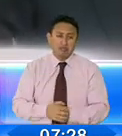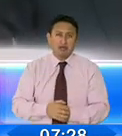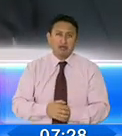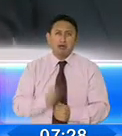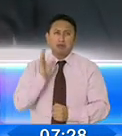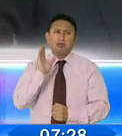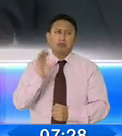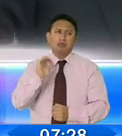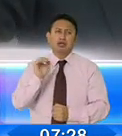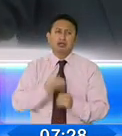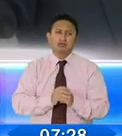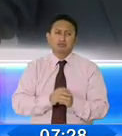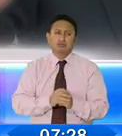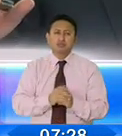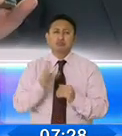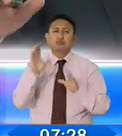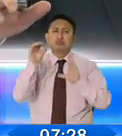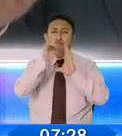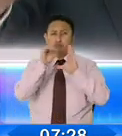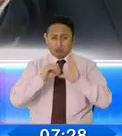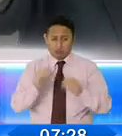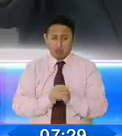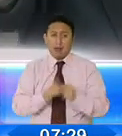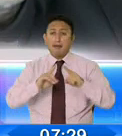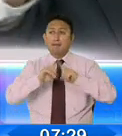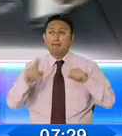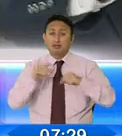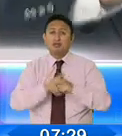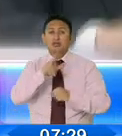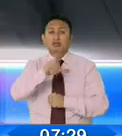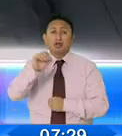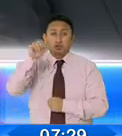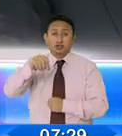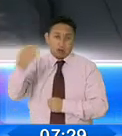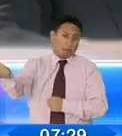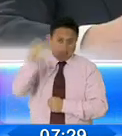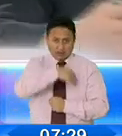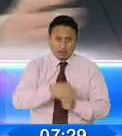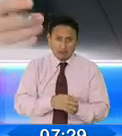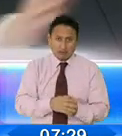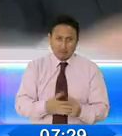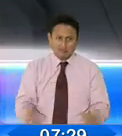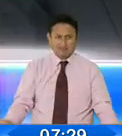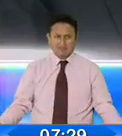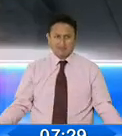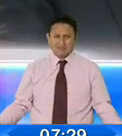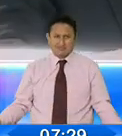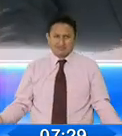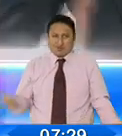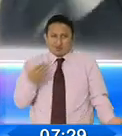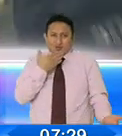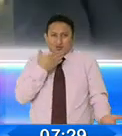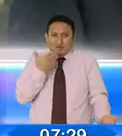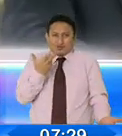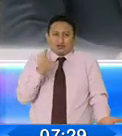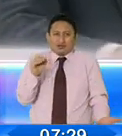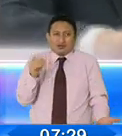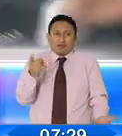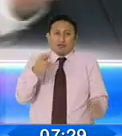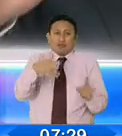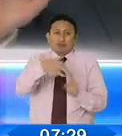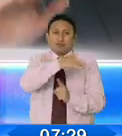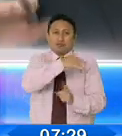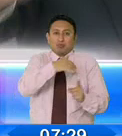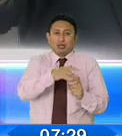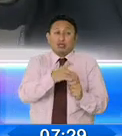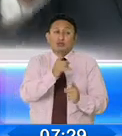mandarlo por transmisión telemática, pero si quieren, el 30% se pueden venir. ¿Cómo controlamos el 30%? Los parques no jugarán